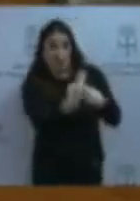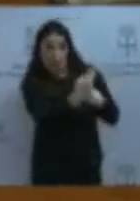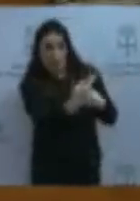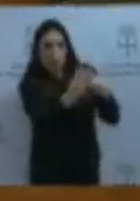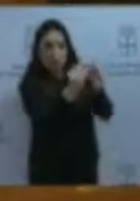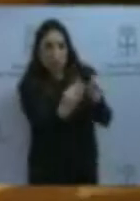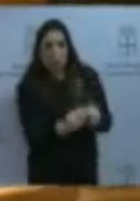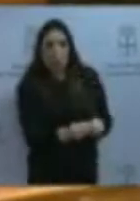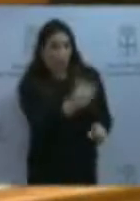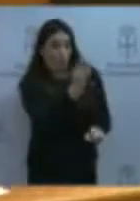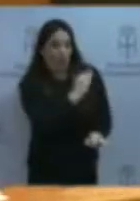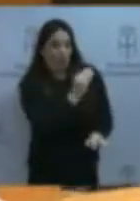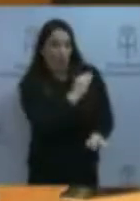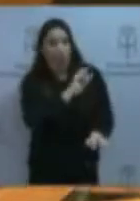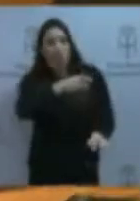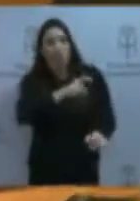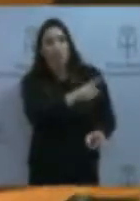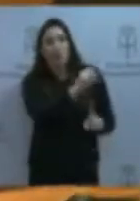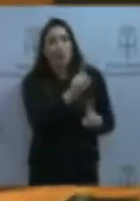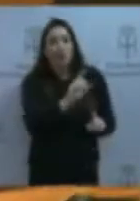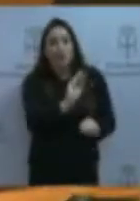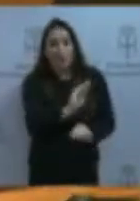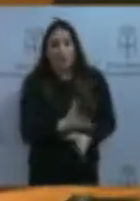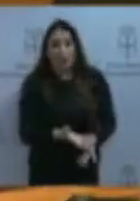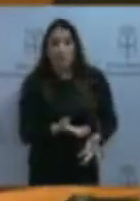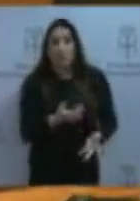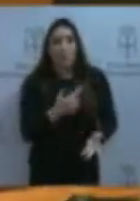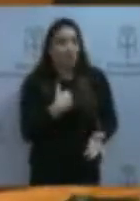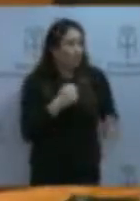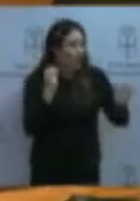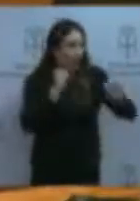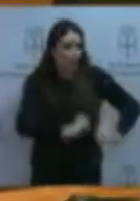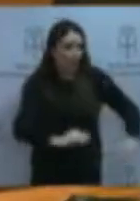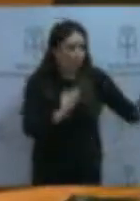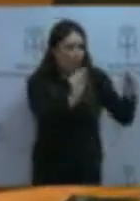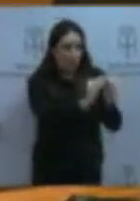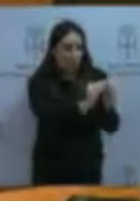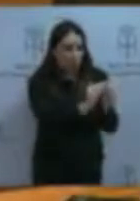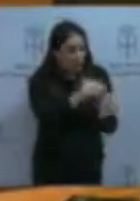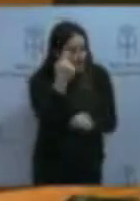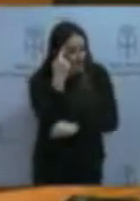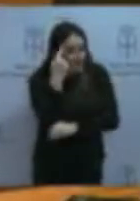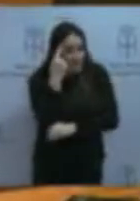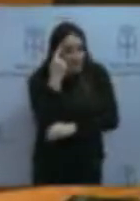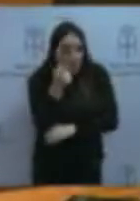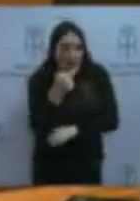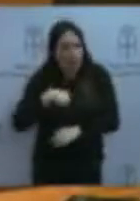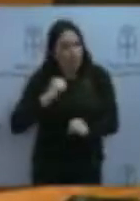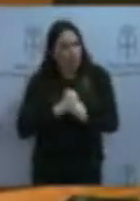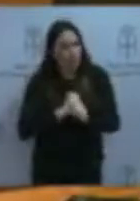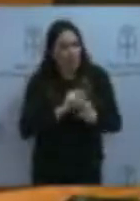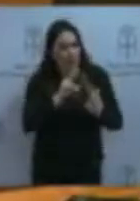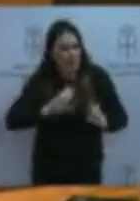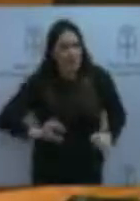interpelación y otra una pregunta. Señoría, estoy totalmente de acuerdo con usted y además sabe que estamos trabajando en ese tema. Me imagino que